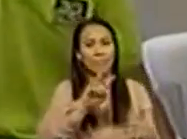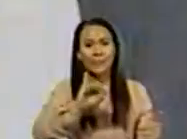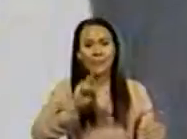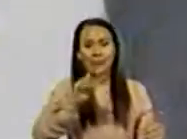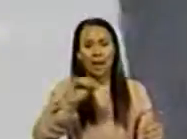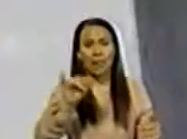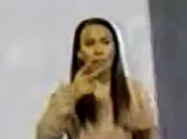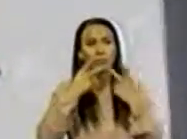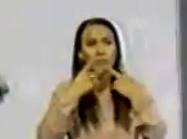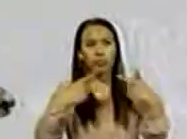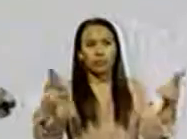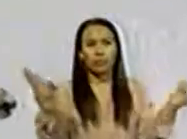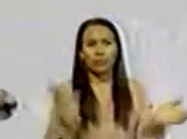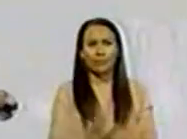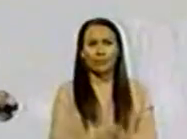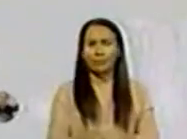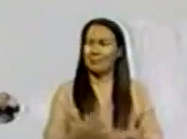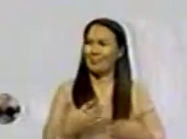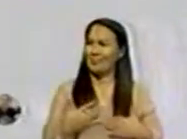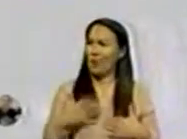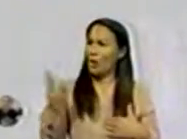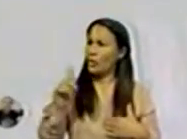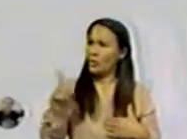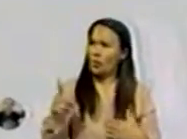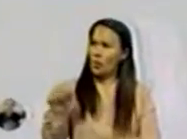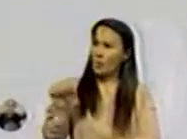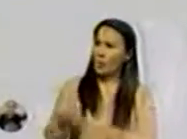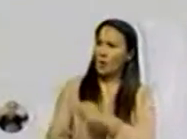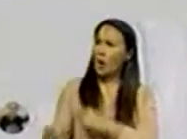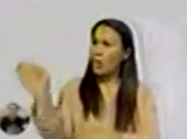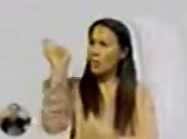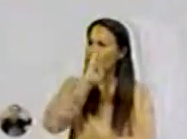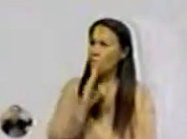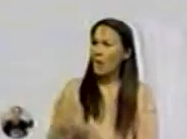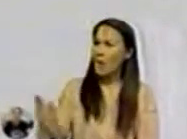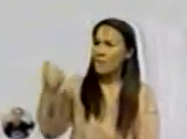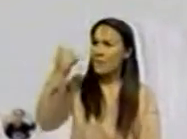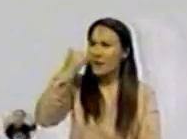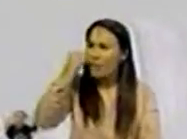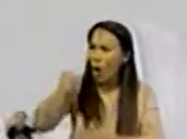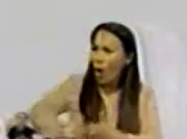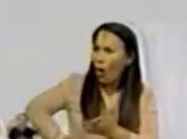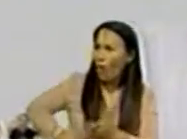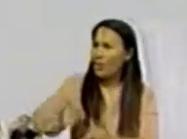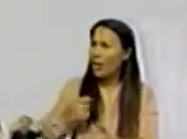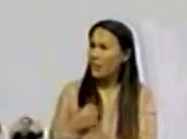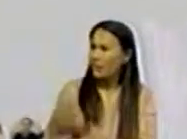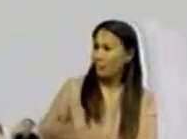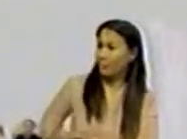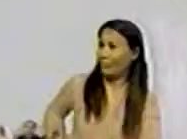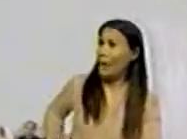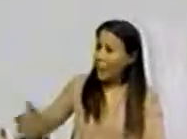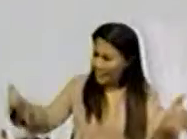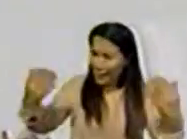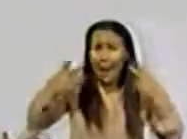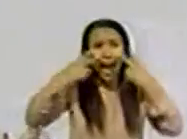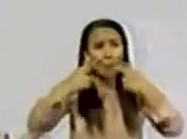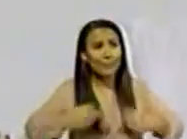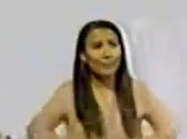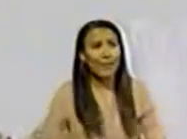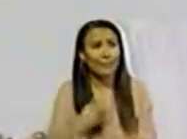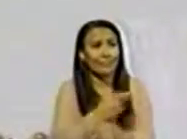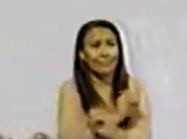quien publicó: sin ánimo de desestimarla, nunca me llamaron para contrastar. Sin embargo, que se investigue lo que se tenga